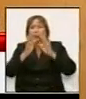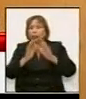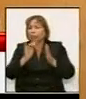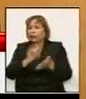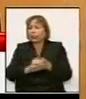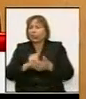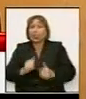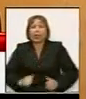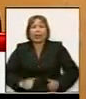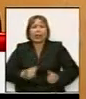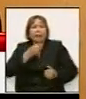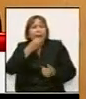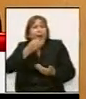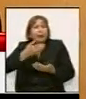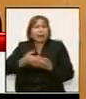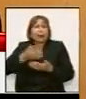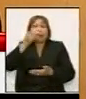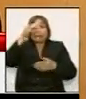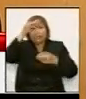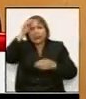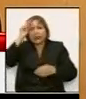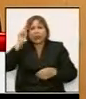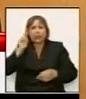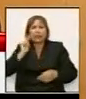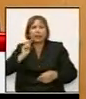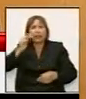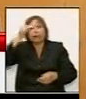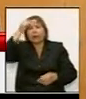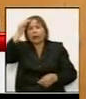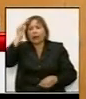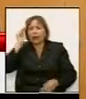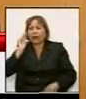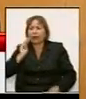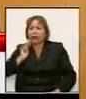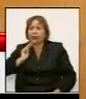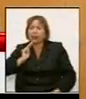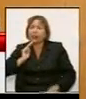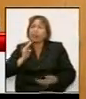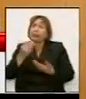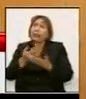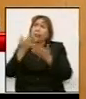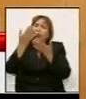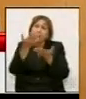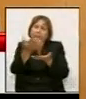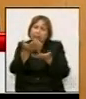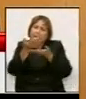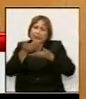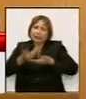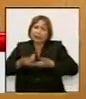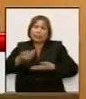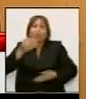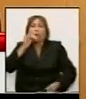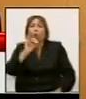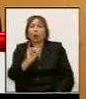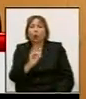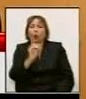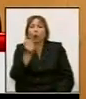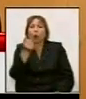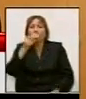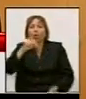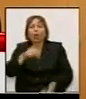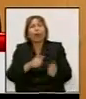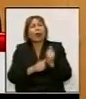de la bienaventurada Virgen María, te dignes recibir a nuestro hermano Juan,